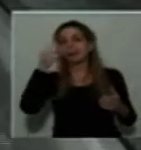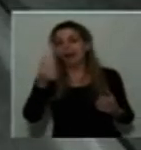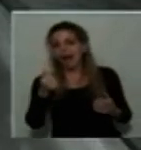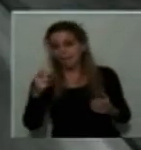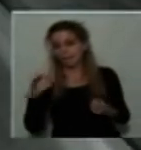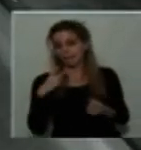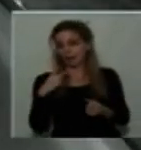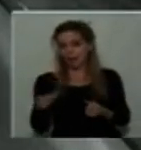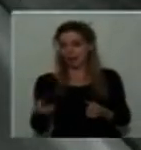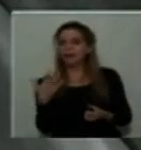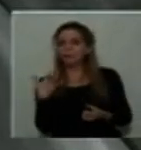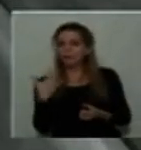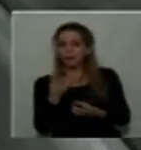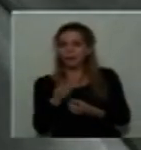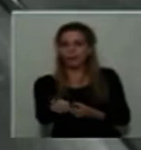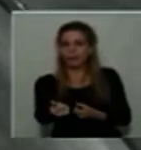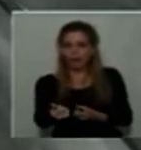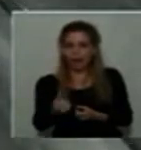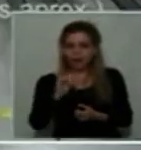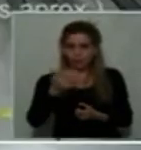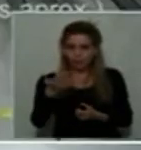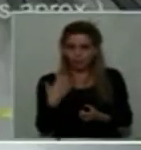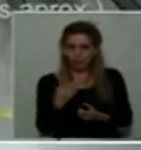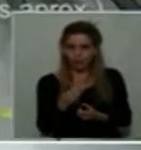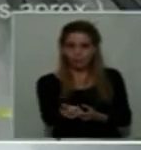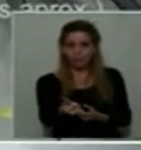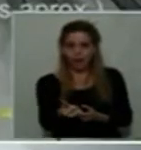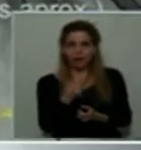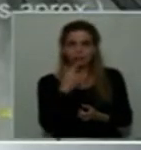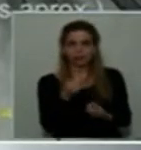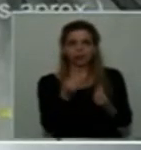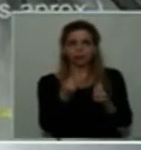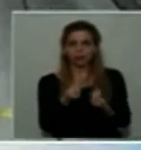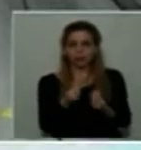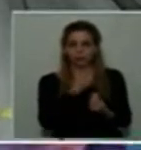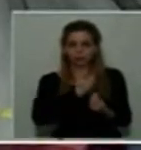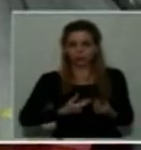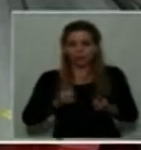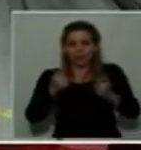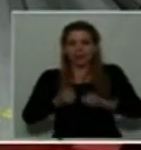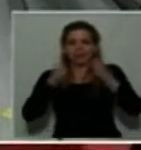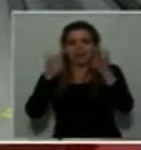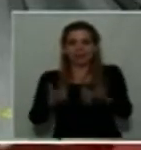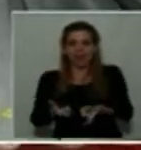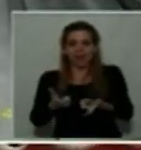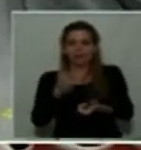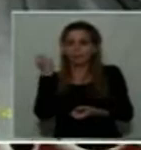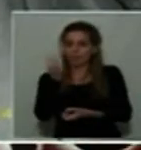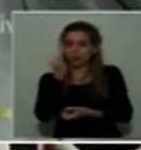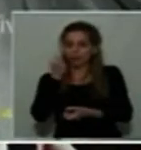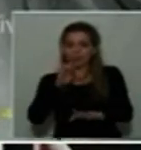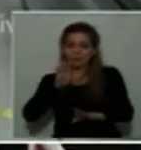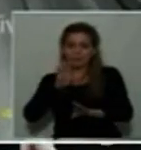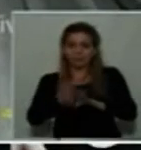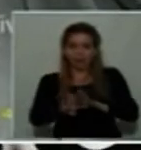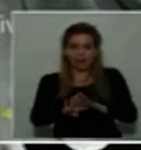de pesos a Roggio y a Romero en subsidios, ¿por qué no invertir para los frenos que plantea Darío, que son los frenos ATP, que ante